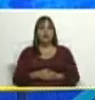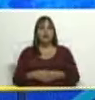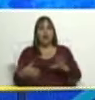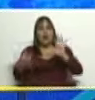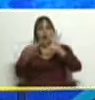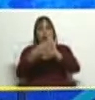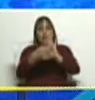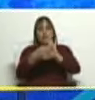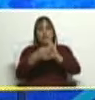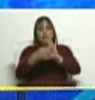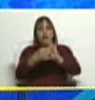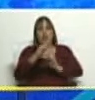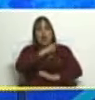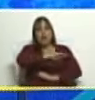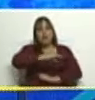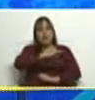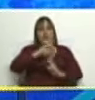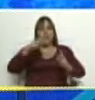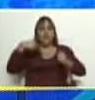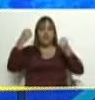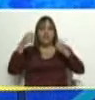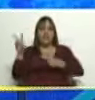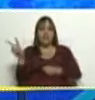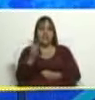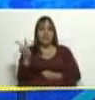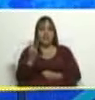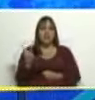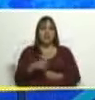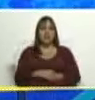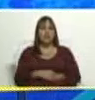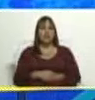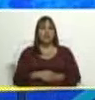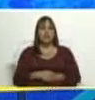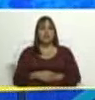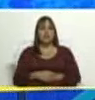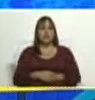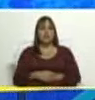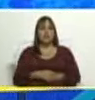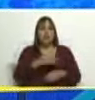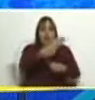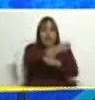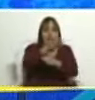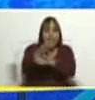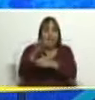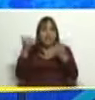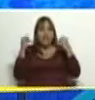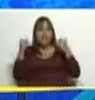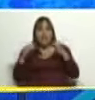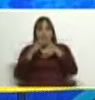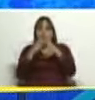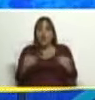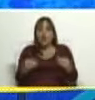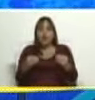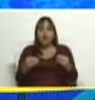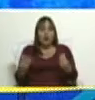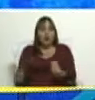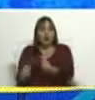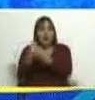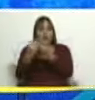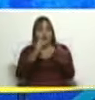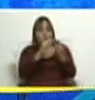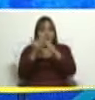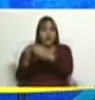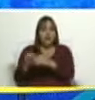conjuntamente con la gran misión Viva Venezuela, ir a la celebración colectiva, conjunta,